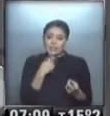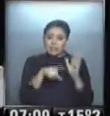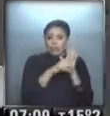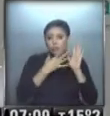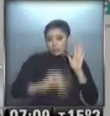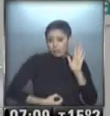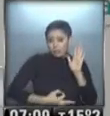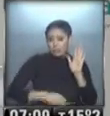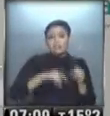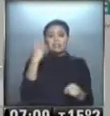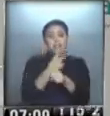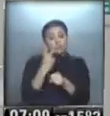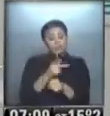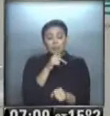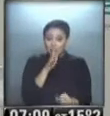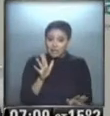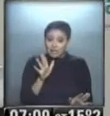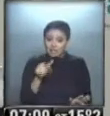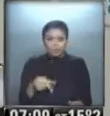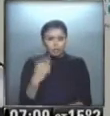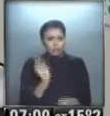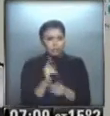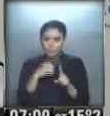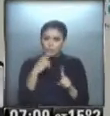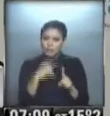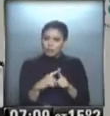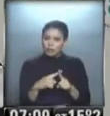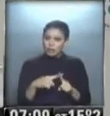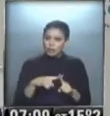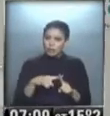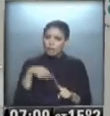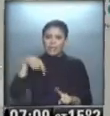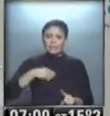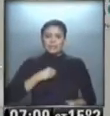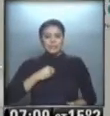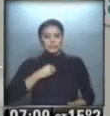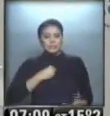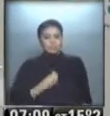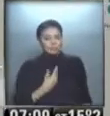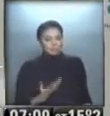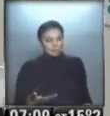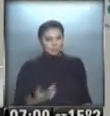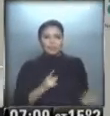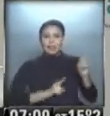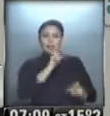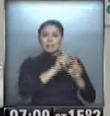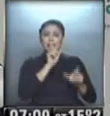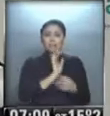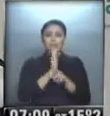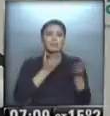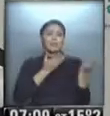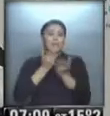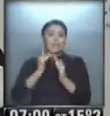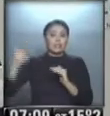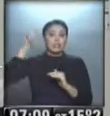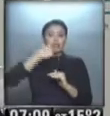ley. Y en segundo lugar, me parece que es sumamente positivo porque termina esta sensación de que había ciudadanos de primera